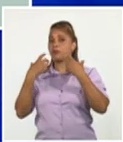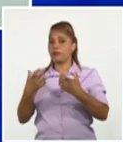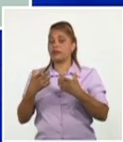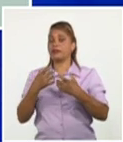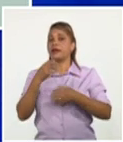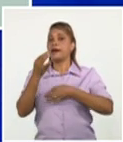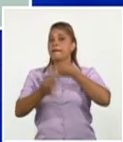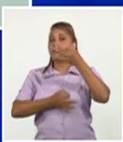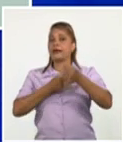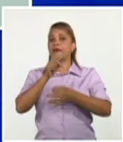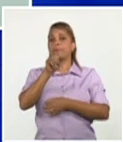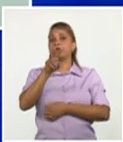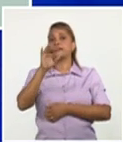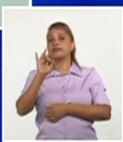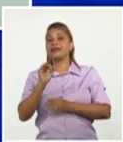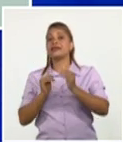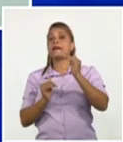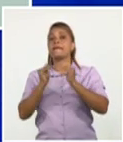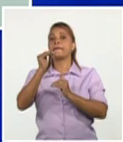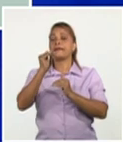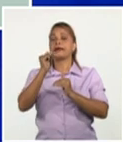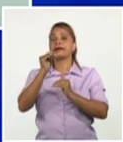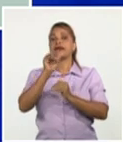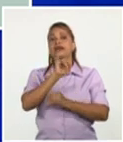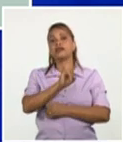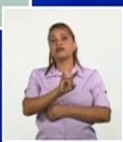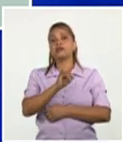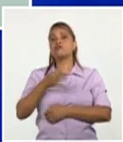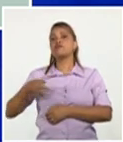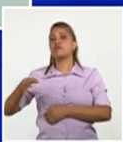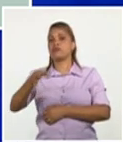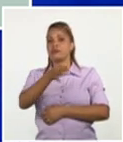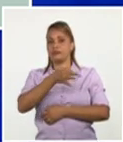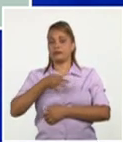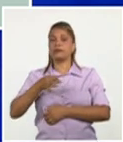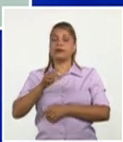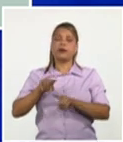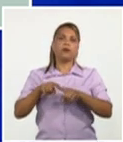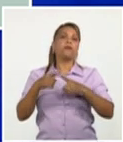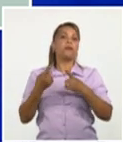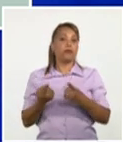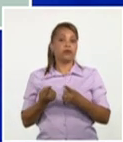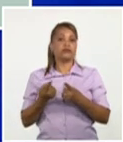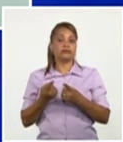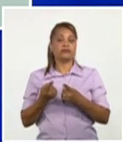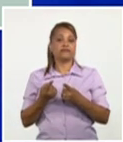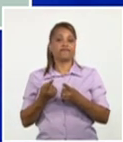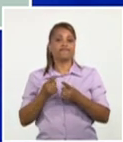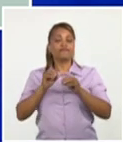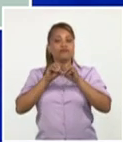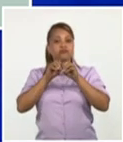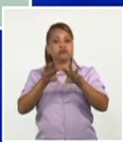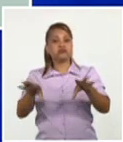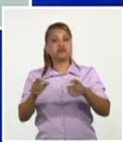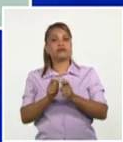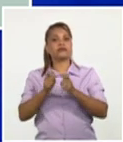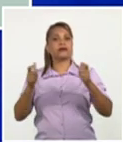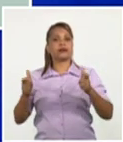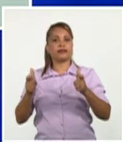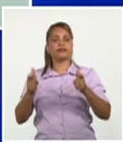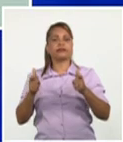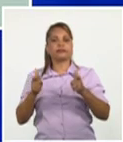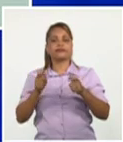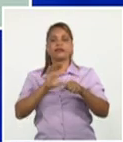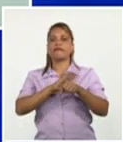de 27 más en 9 de sus 11 municipios, por lo tanto, con una dispersión importante de